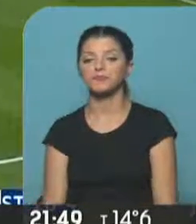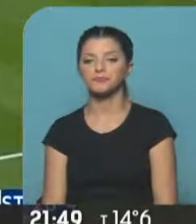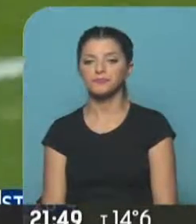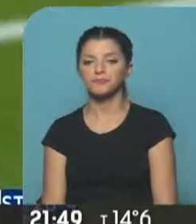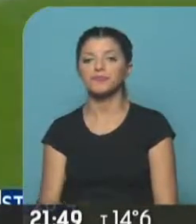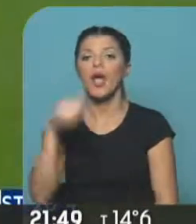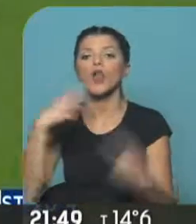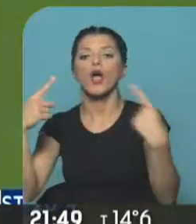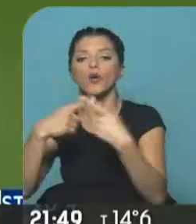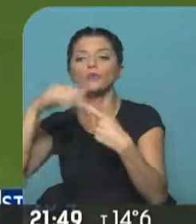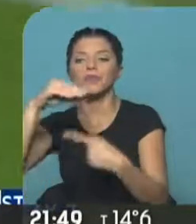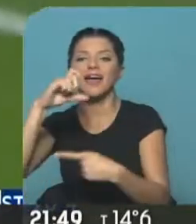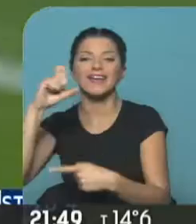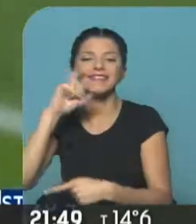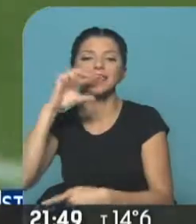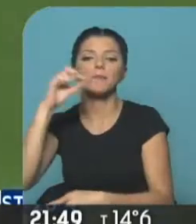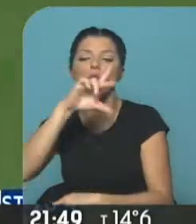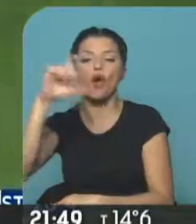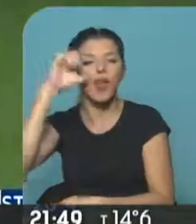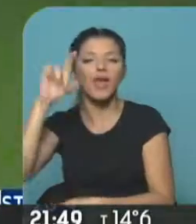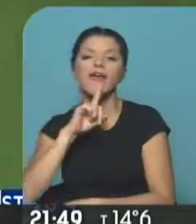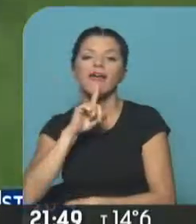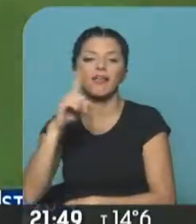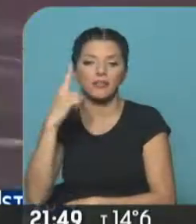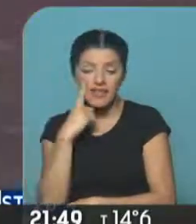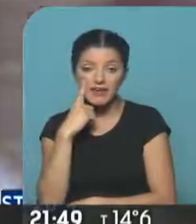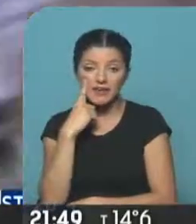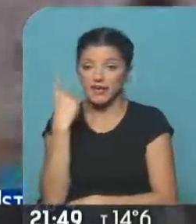frente a Cipolletti, que lo vencía 1-0.